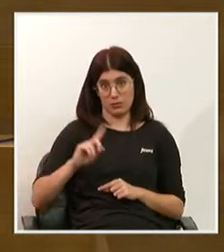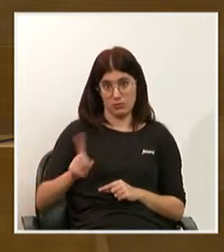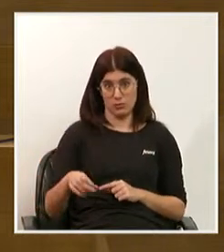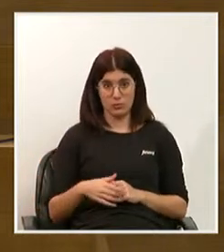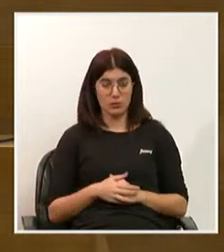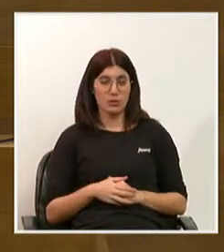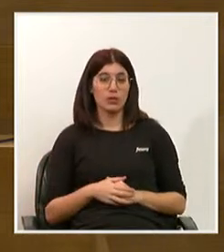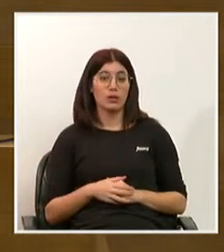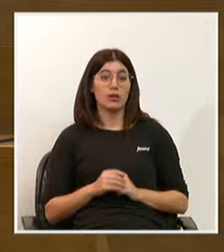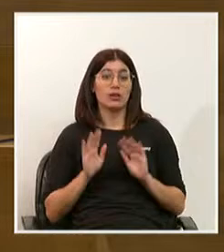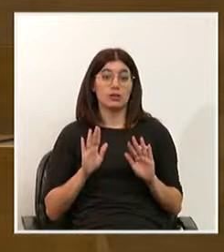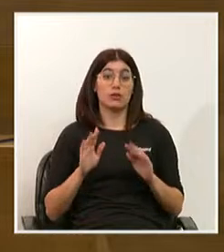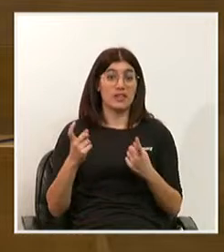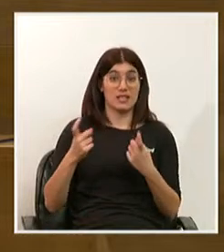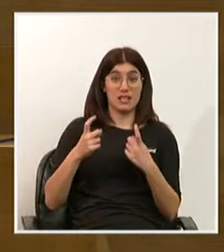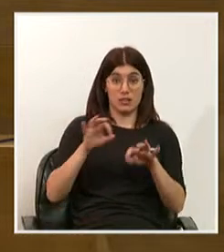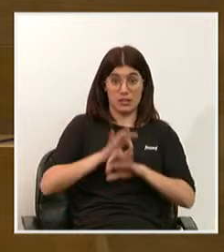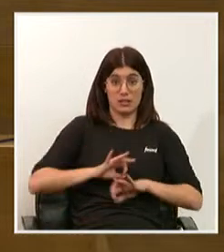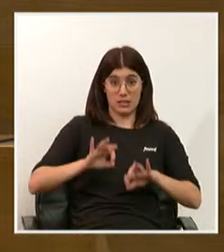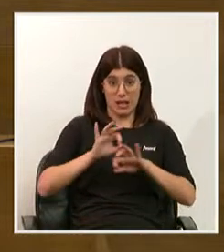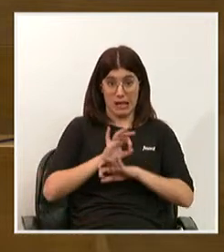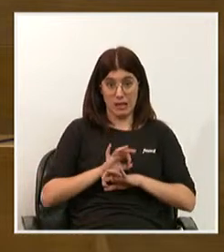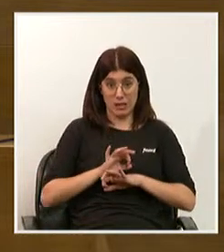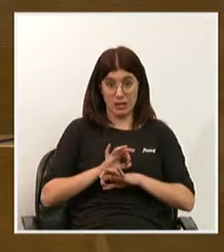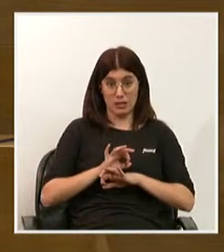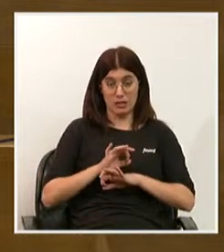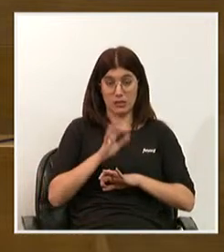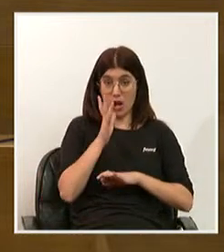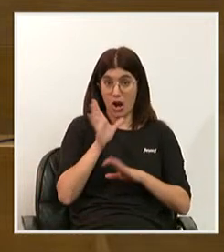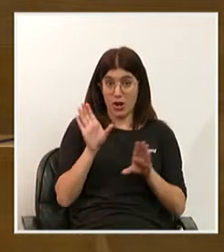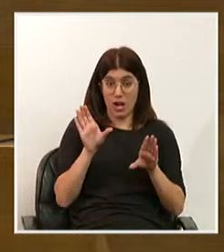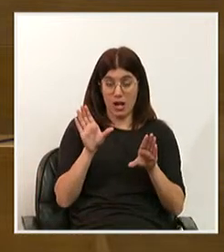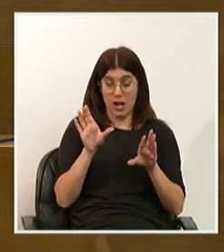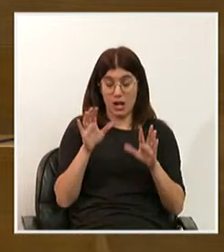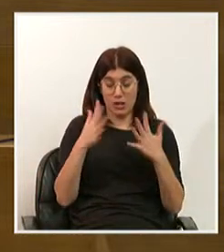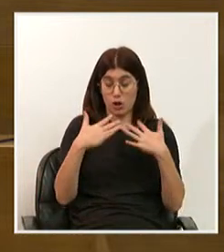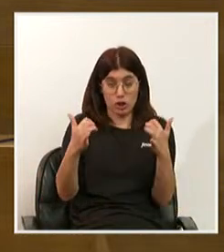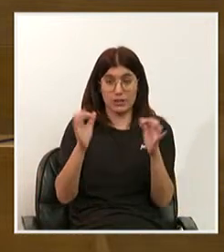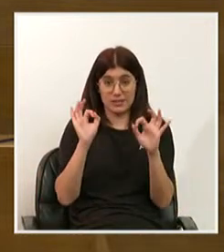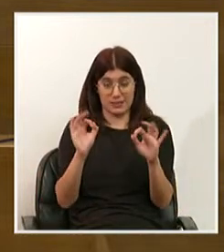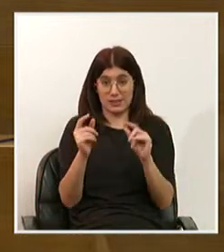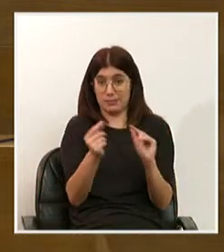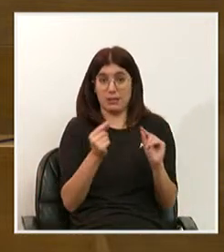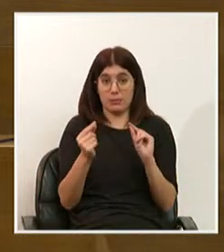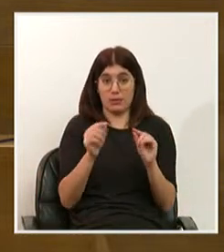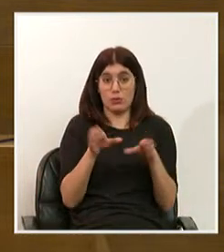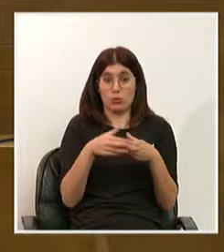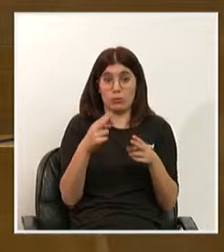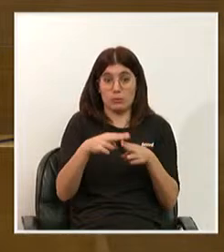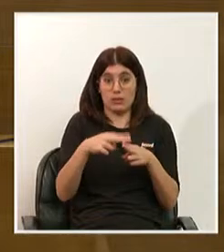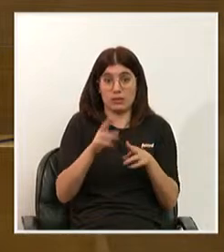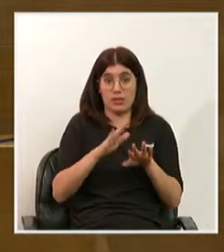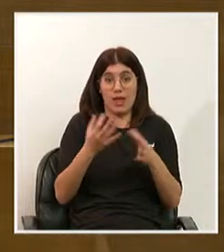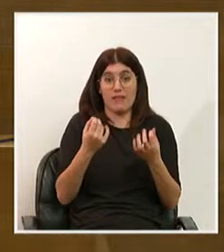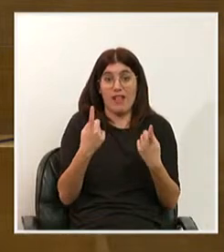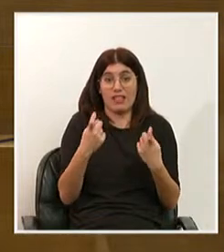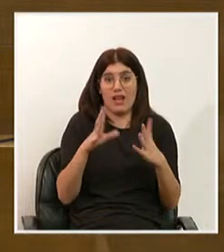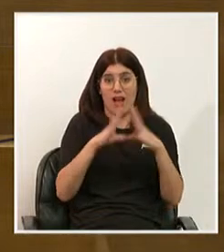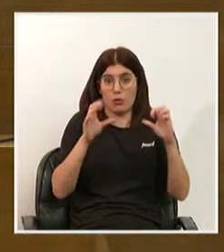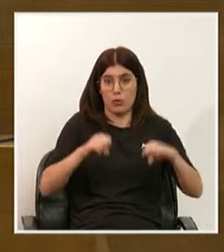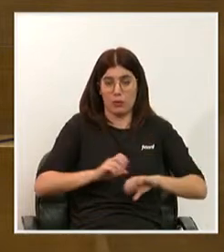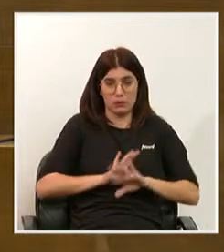presid ningun enci gr parar